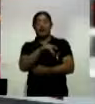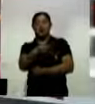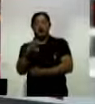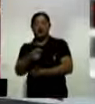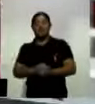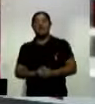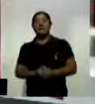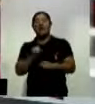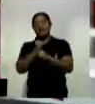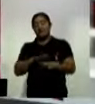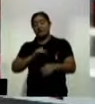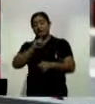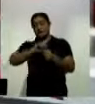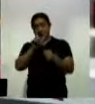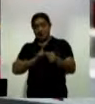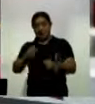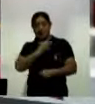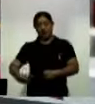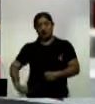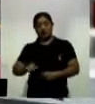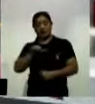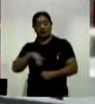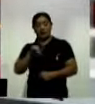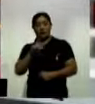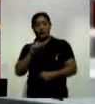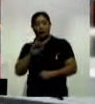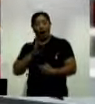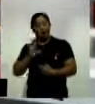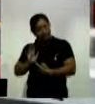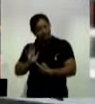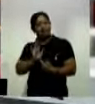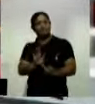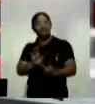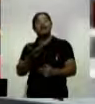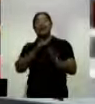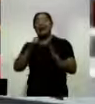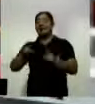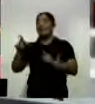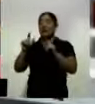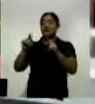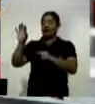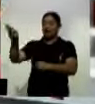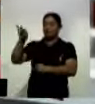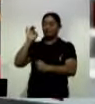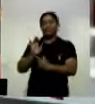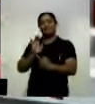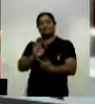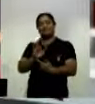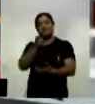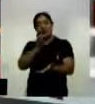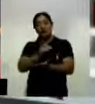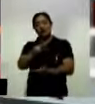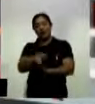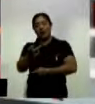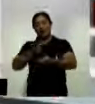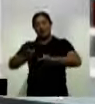nacional, el presidente Andrés Manuel López Obrador pone a Tlaxcala como ejemplo de crecimiento y como única entidad sin deuda